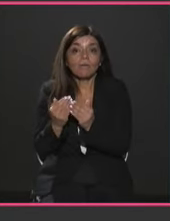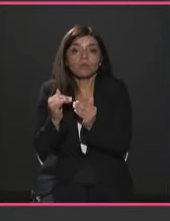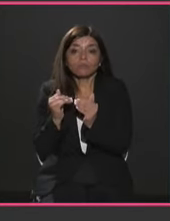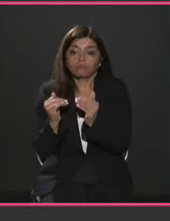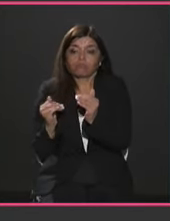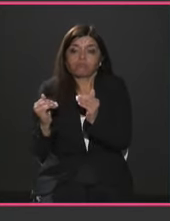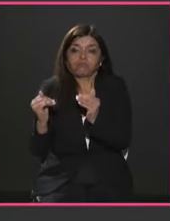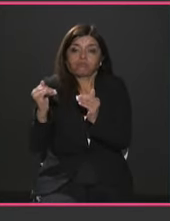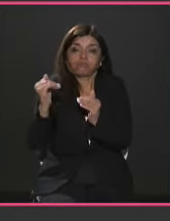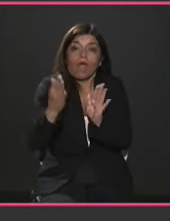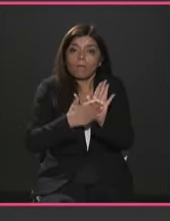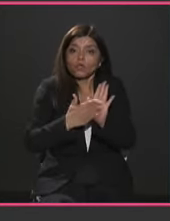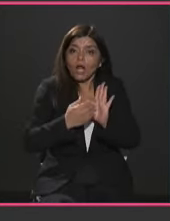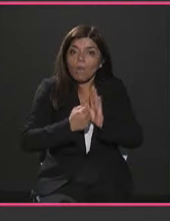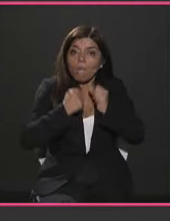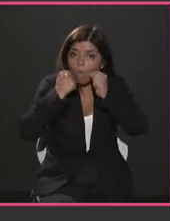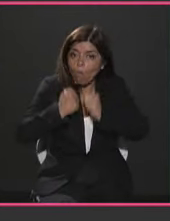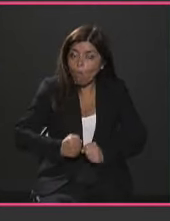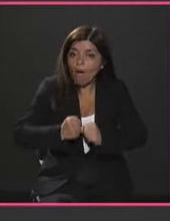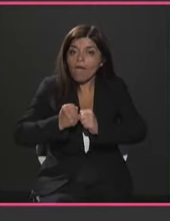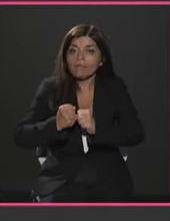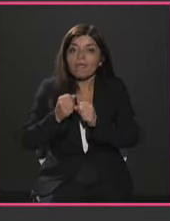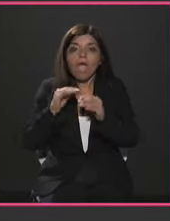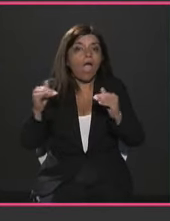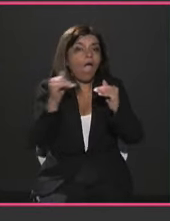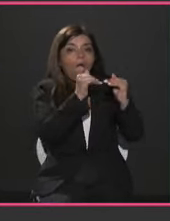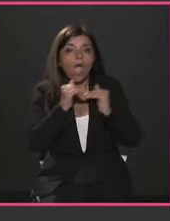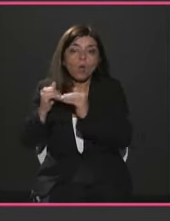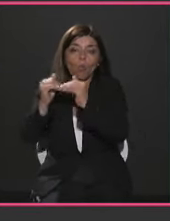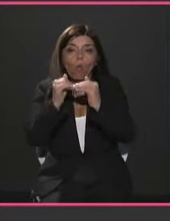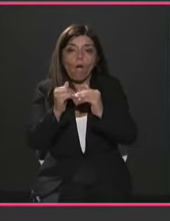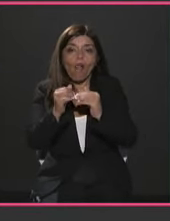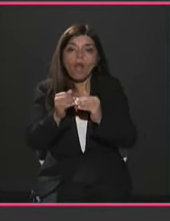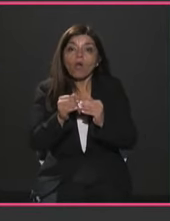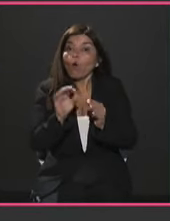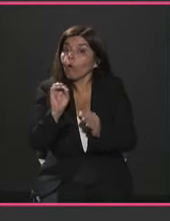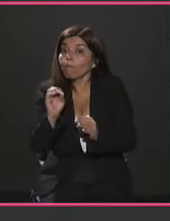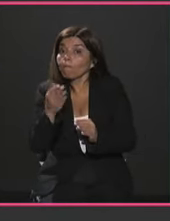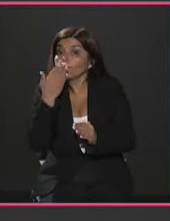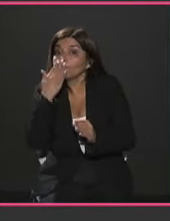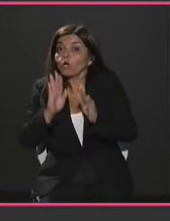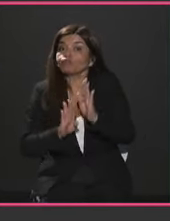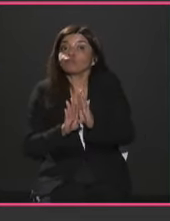escala porque tenemos que Mostrar que puede funcionar de igual manera o mejor que los